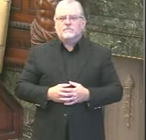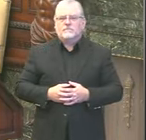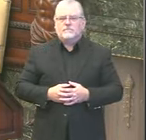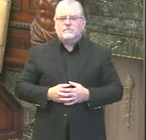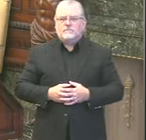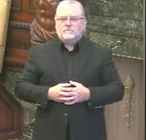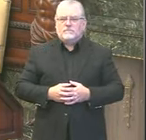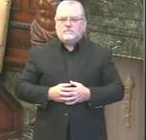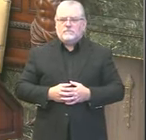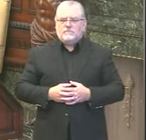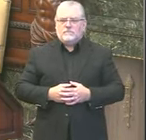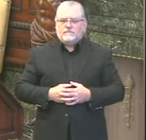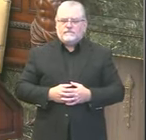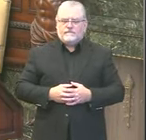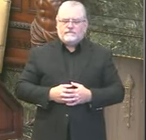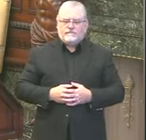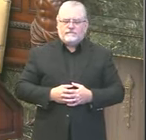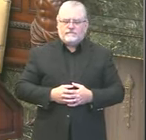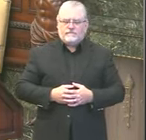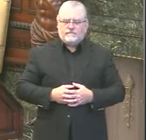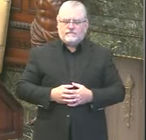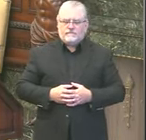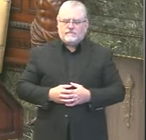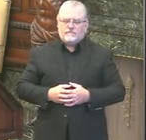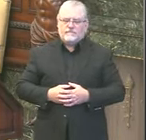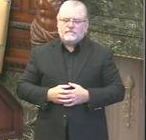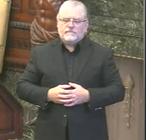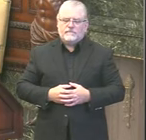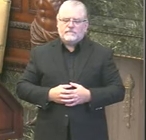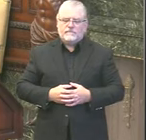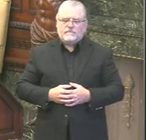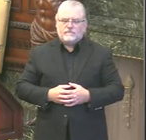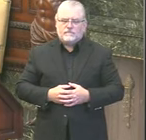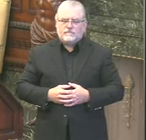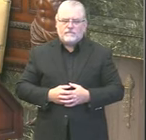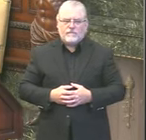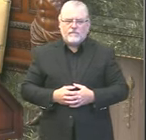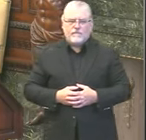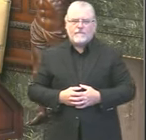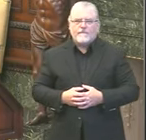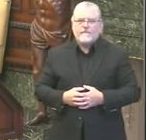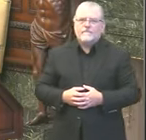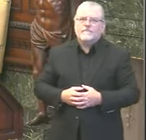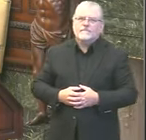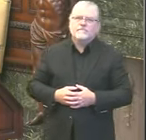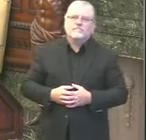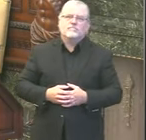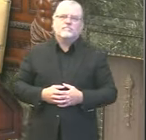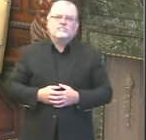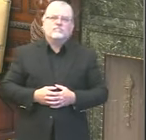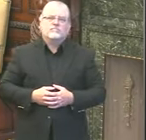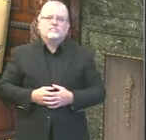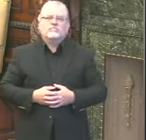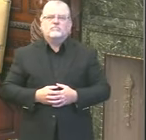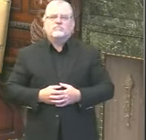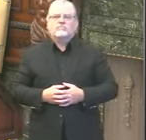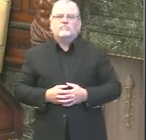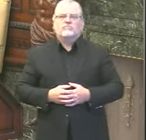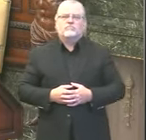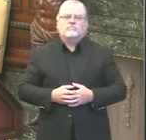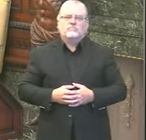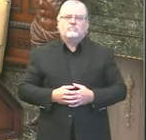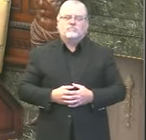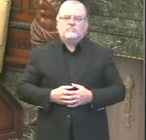riesgos de contraer el sarampión, por ejemplo, entre otras enfermedades. Y nosotros alentamos a los padres a que lleven a sus niños a las oficinas de sus